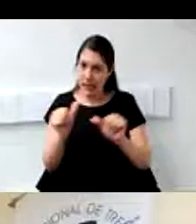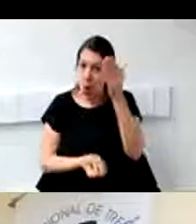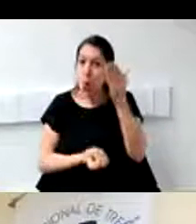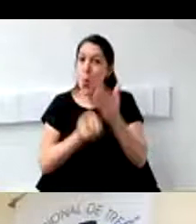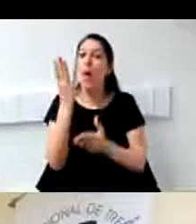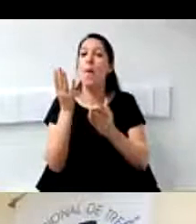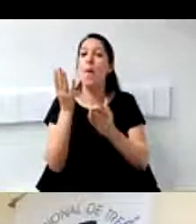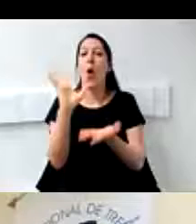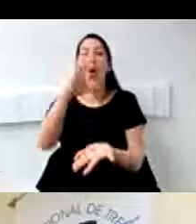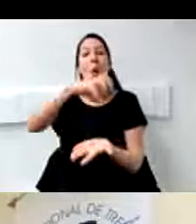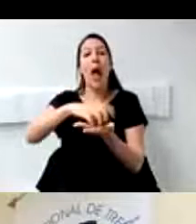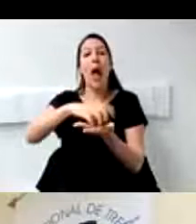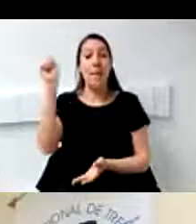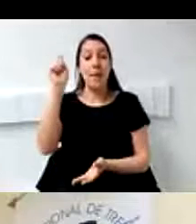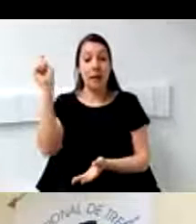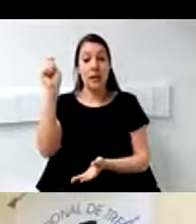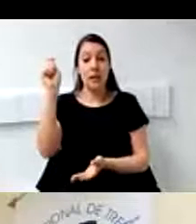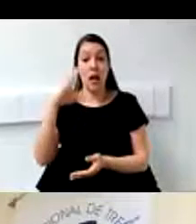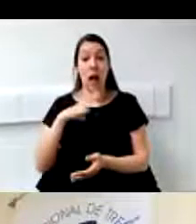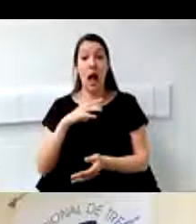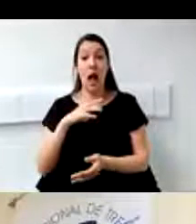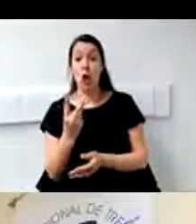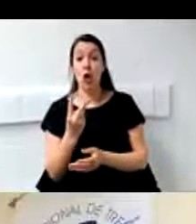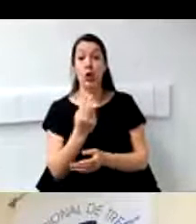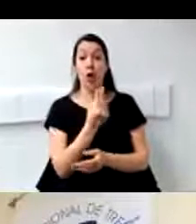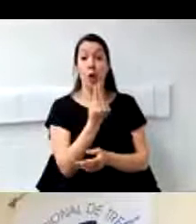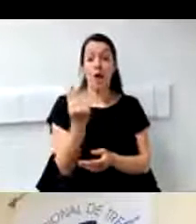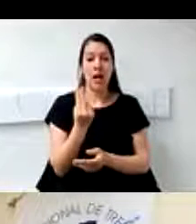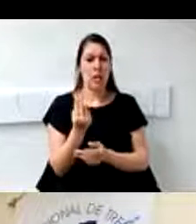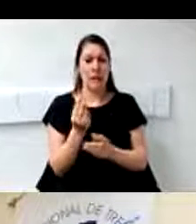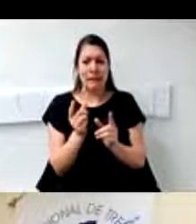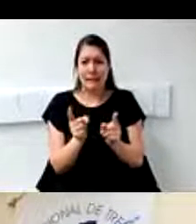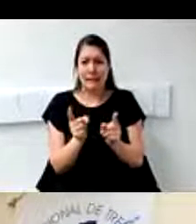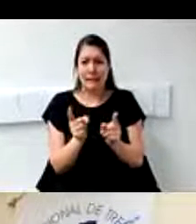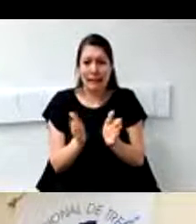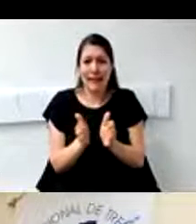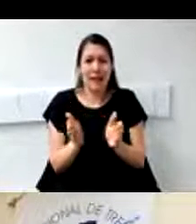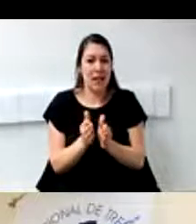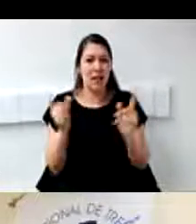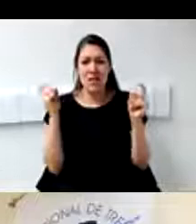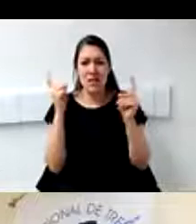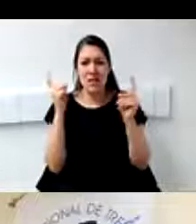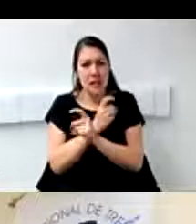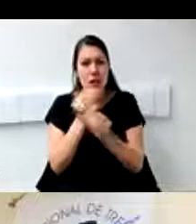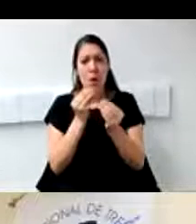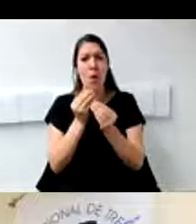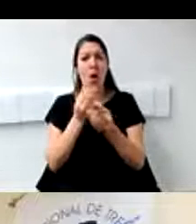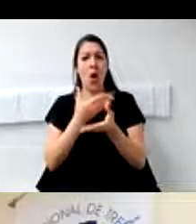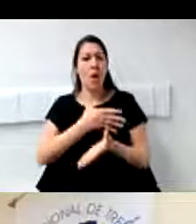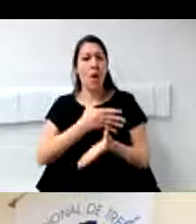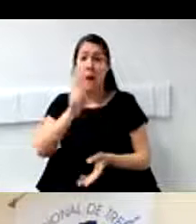emergencia, son dos baños muy chiquitos, que también mucha dificultad para llevar un paciente en silla de ruedas,